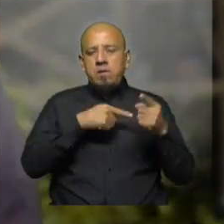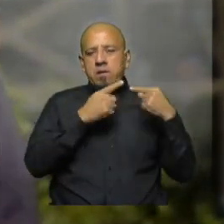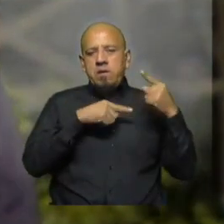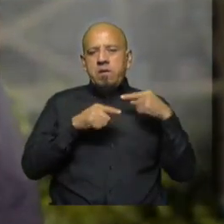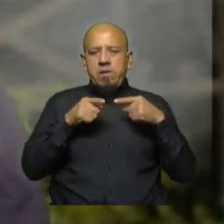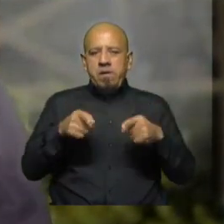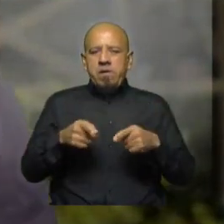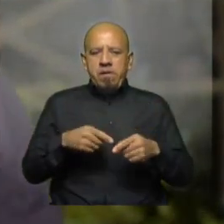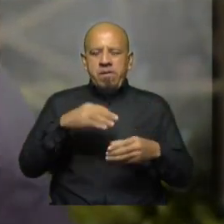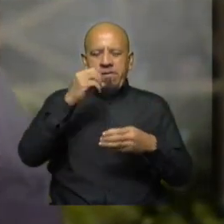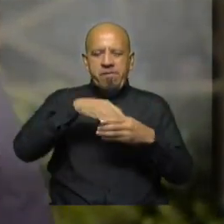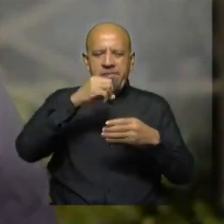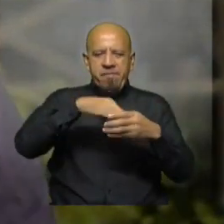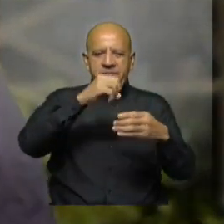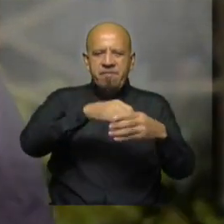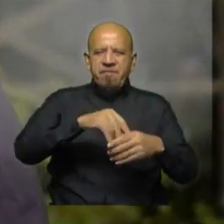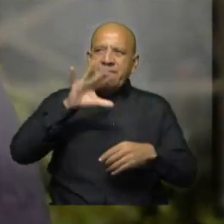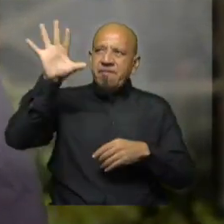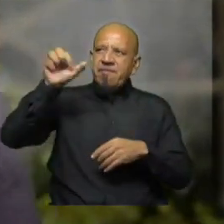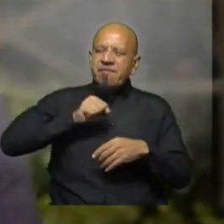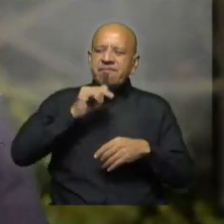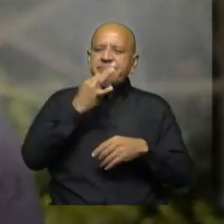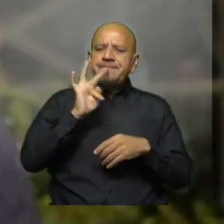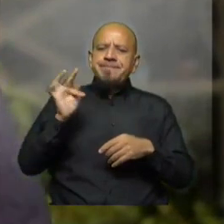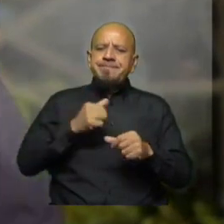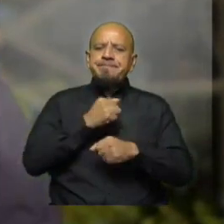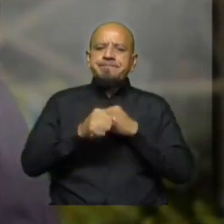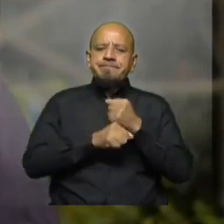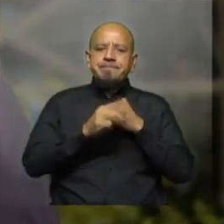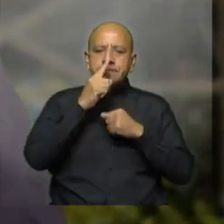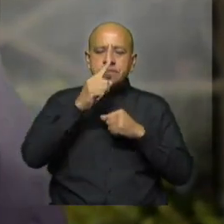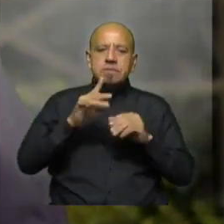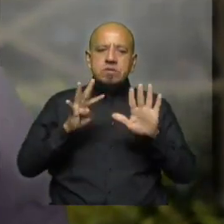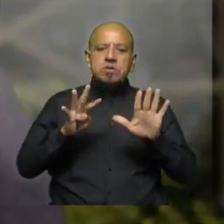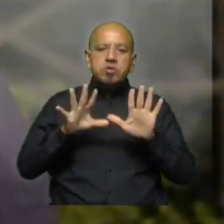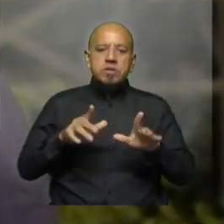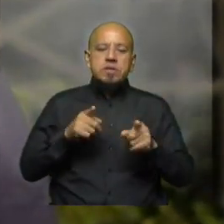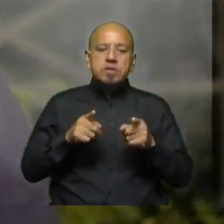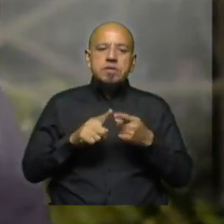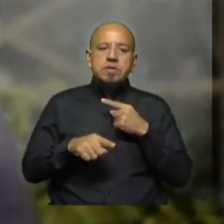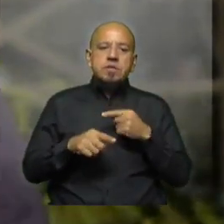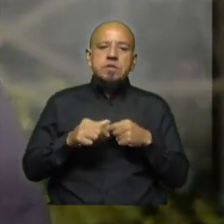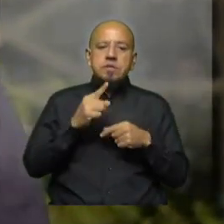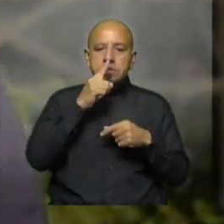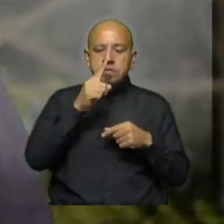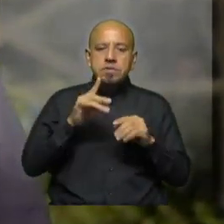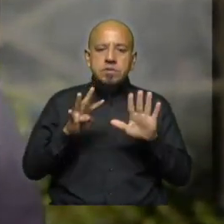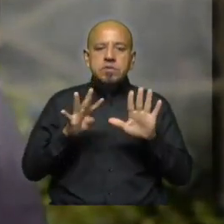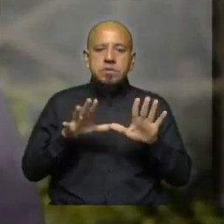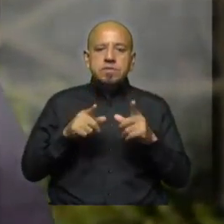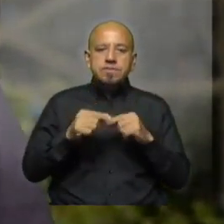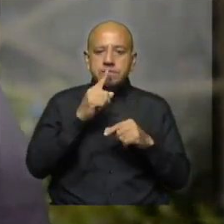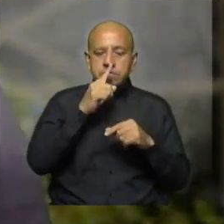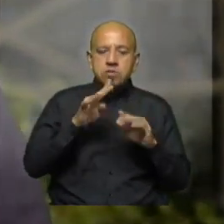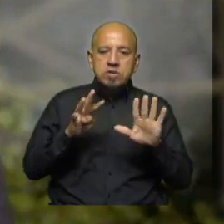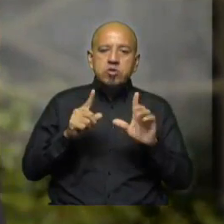Esa plantación se hace con rosales que se importan desde Francia en el año 1910. Durante 1910 y